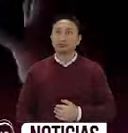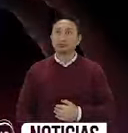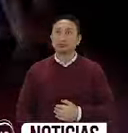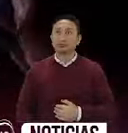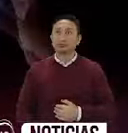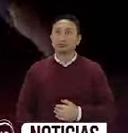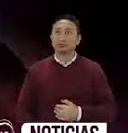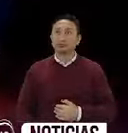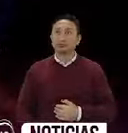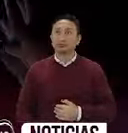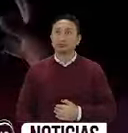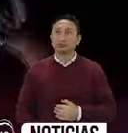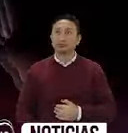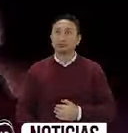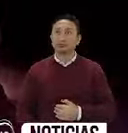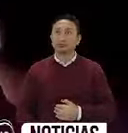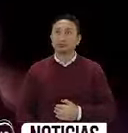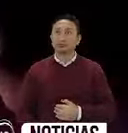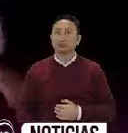hacia el chofer.